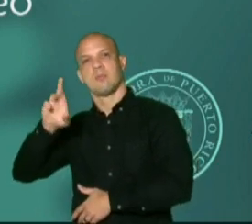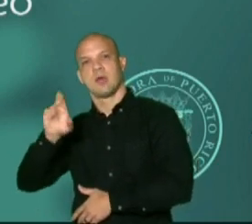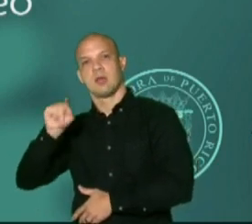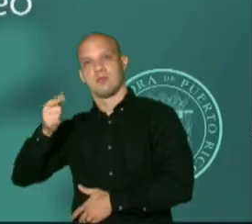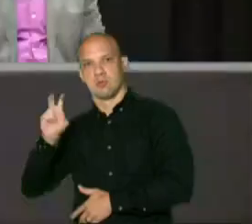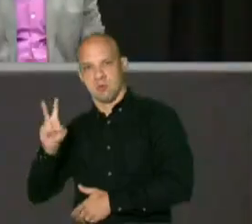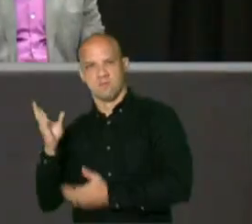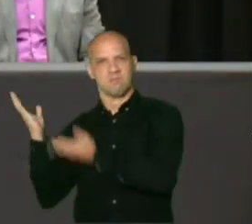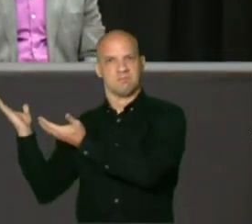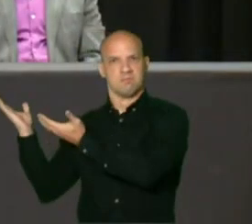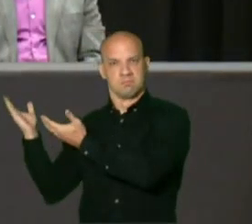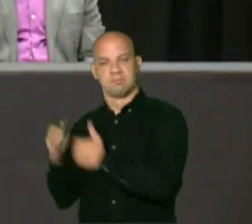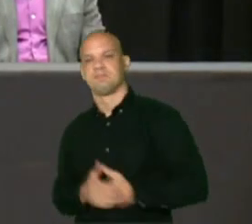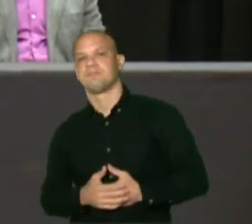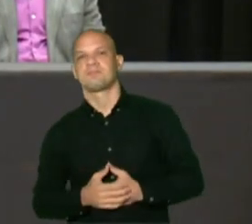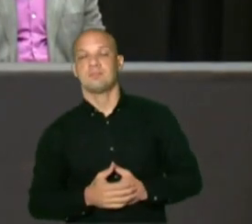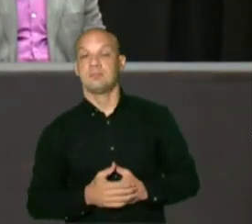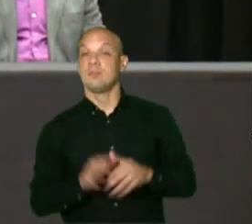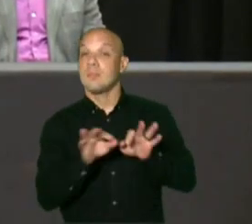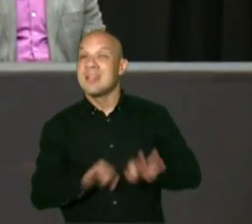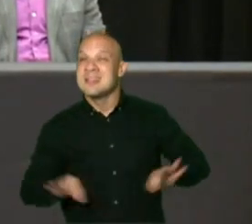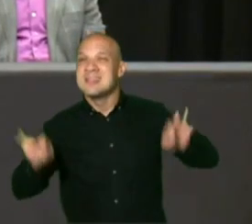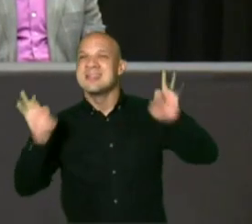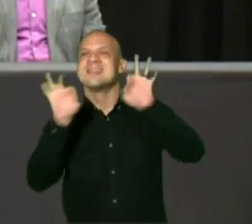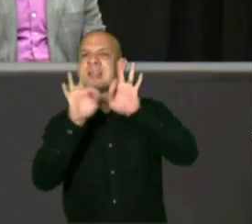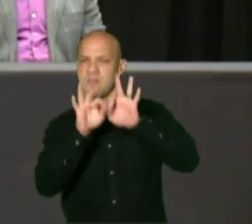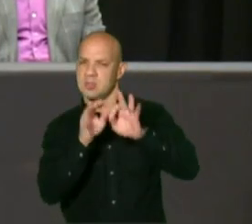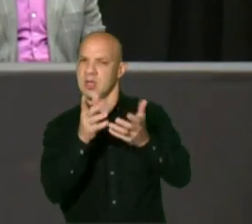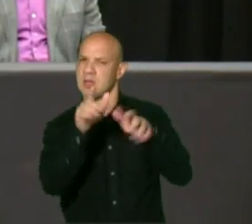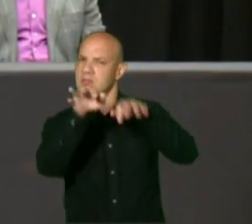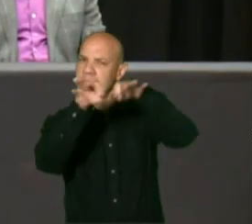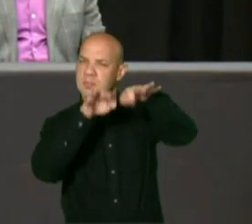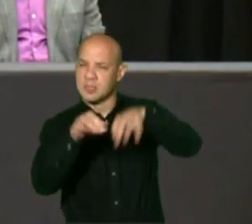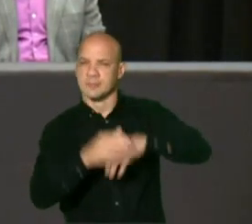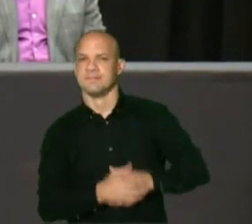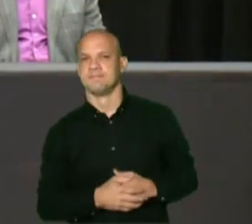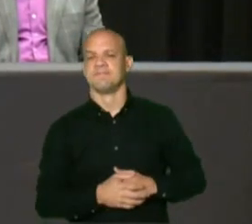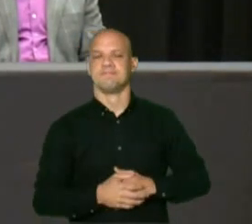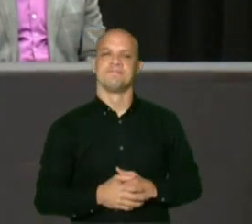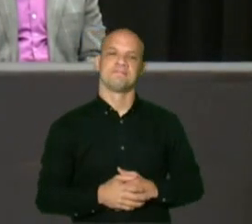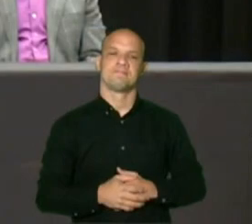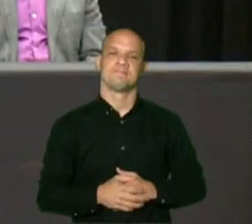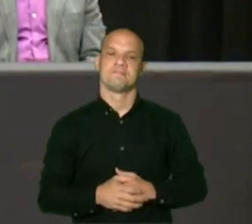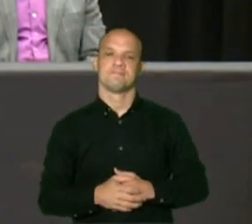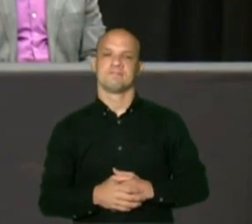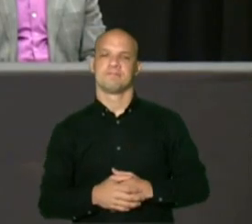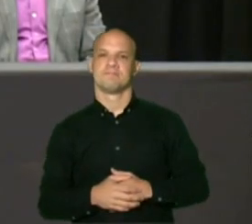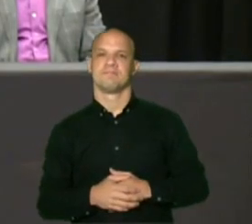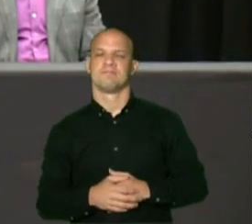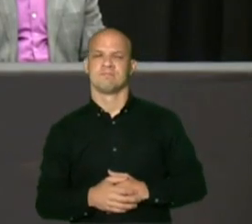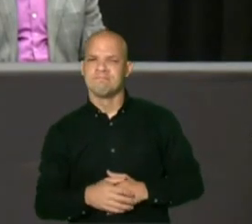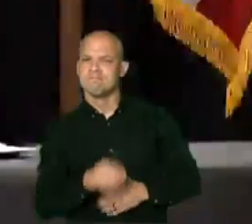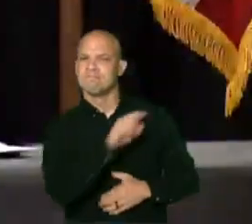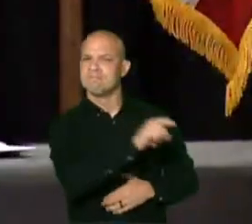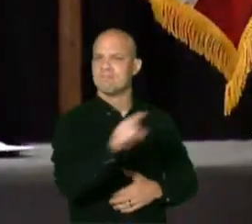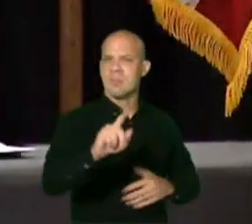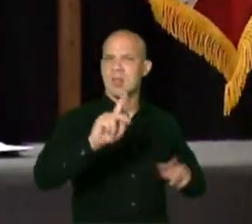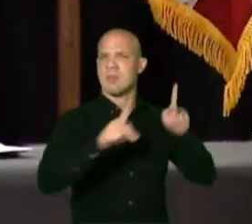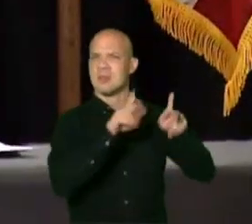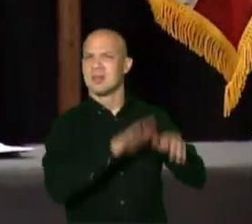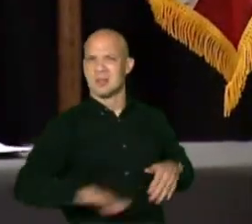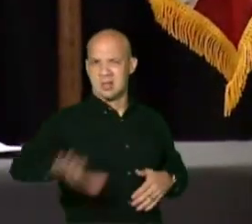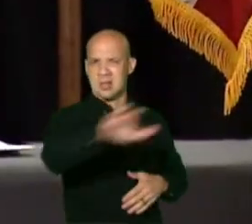covidpatronos@salud.pr.gov. Y es importante, y quiero hacer un señalamiento de lo siguiente. También hay una gran responsabilidad para todos